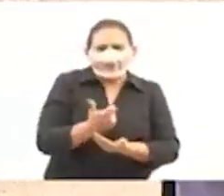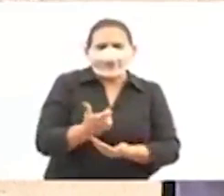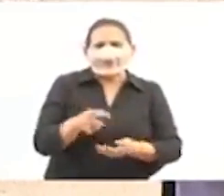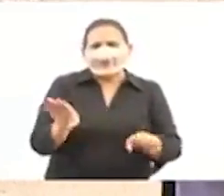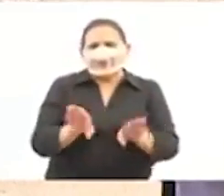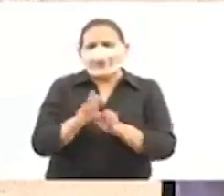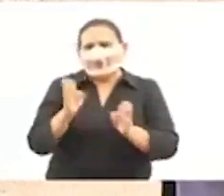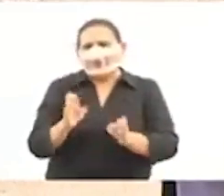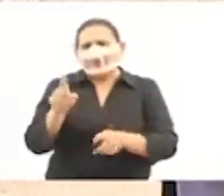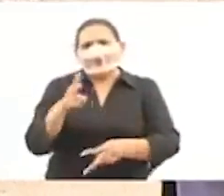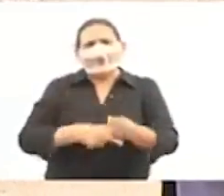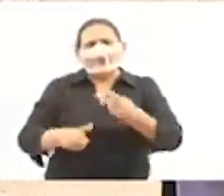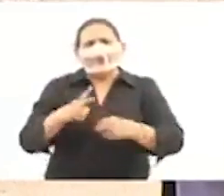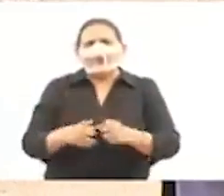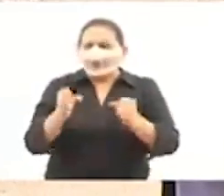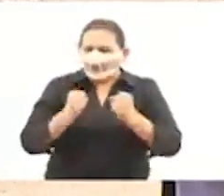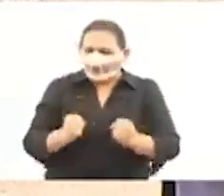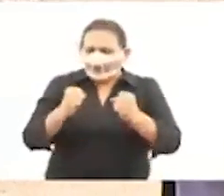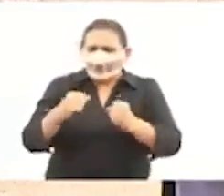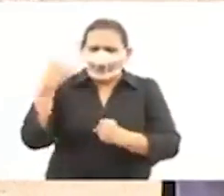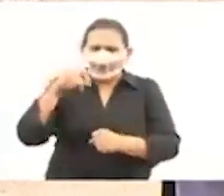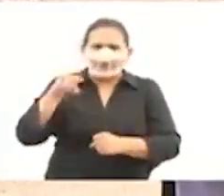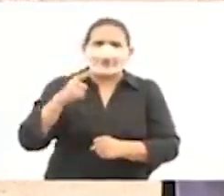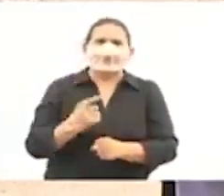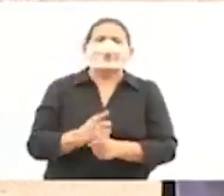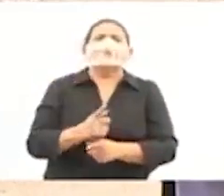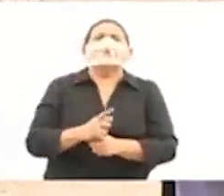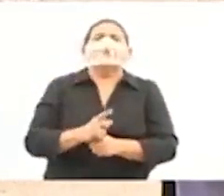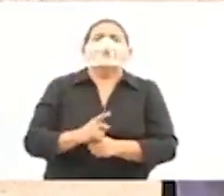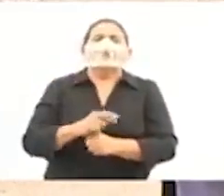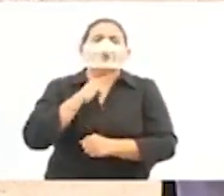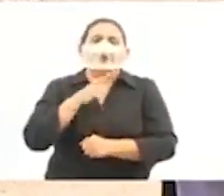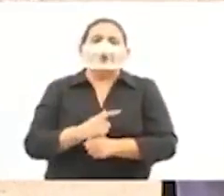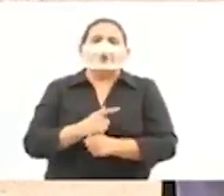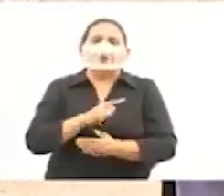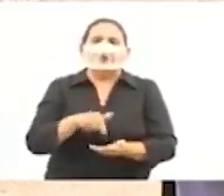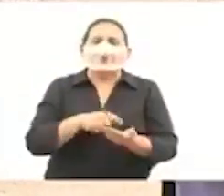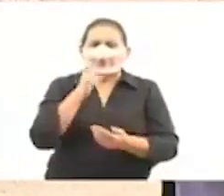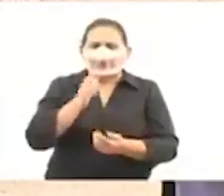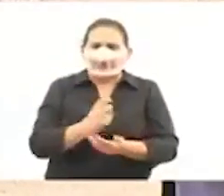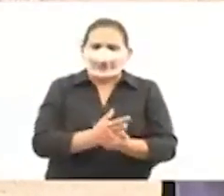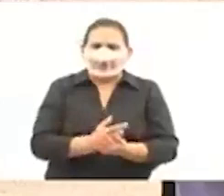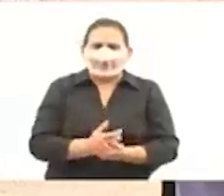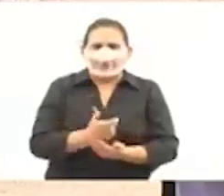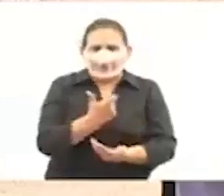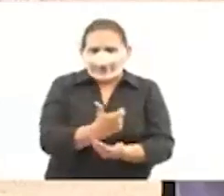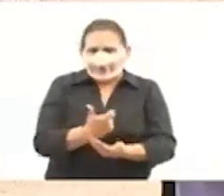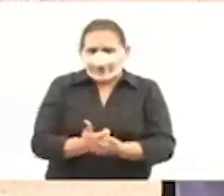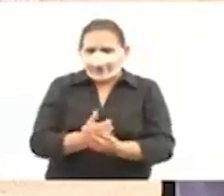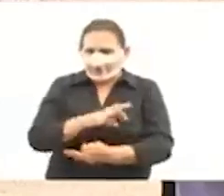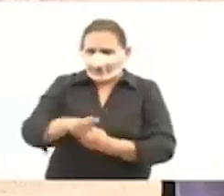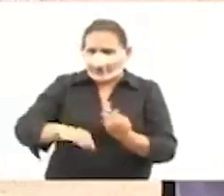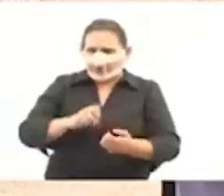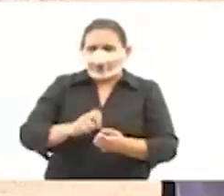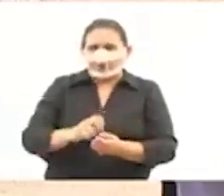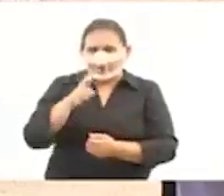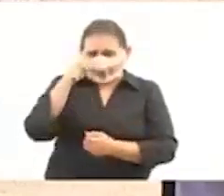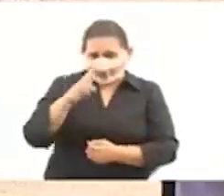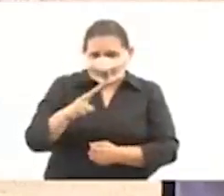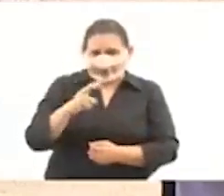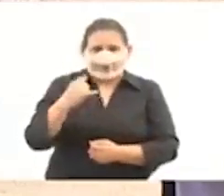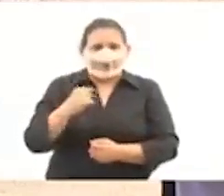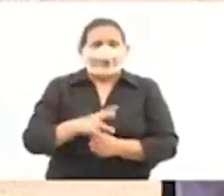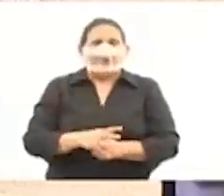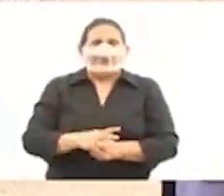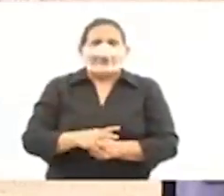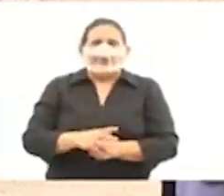bien decía pues vienen a confirmar que yucatán sigue siendo uno de los mejores lugares para invertir en todo méxico y también que a pesar